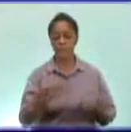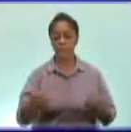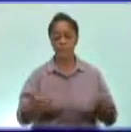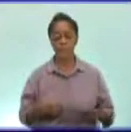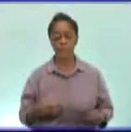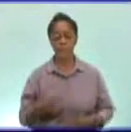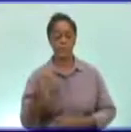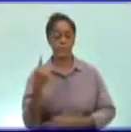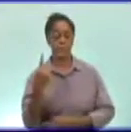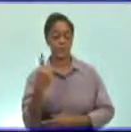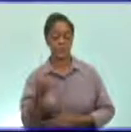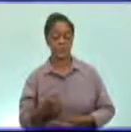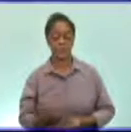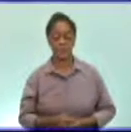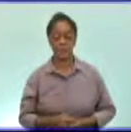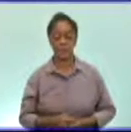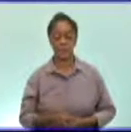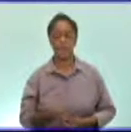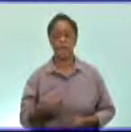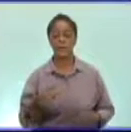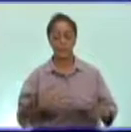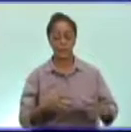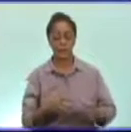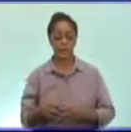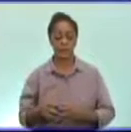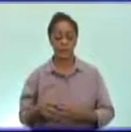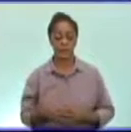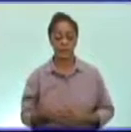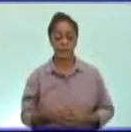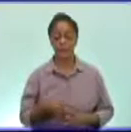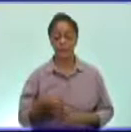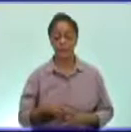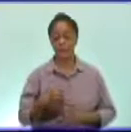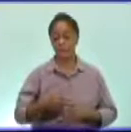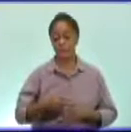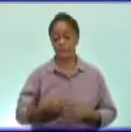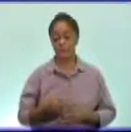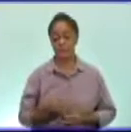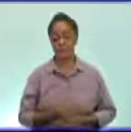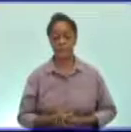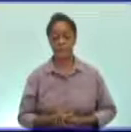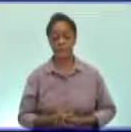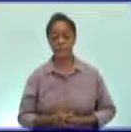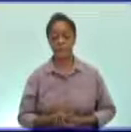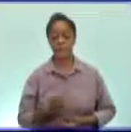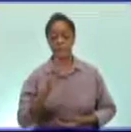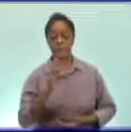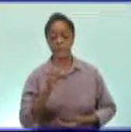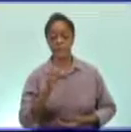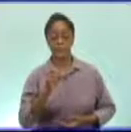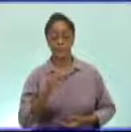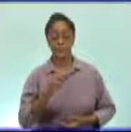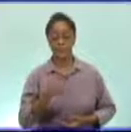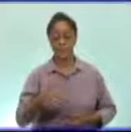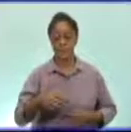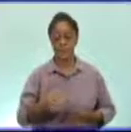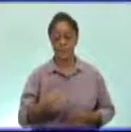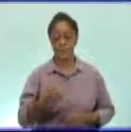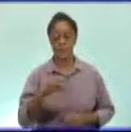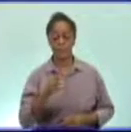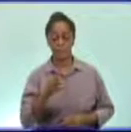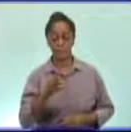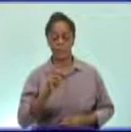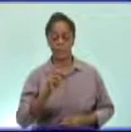la naturaleza, agrupados con los siguientes nombres: bacterias,